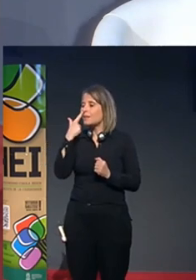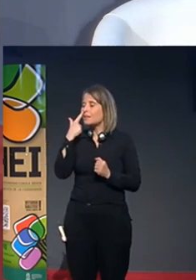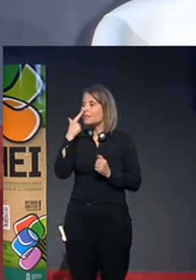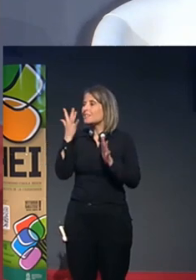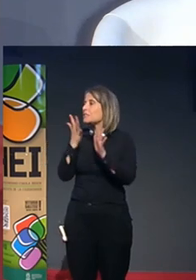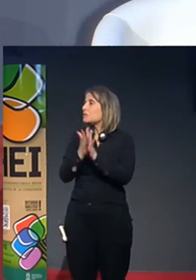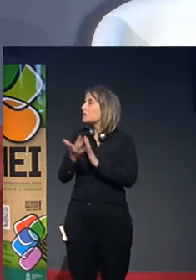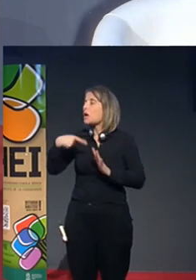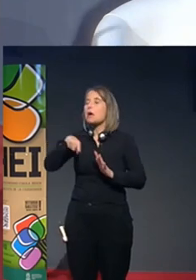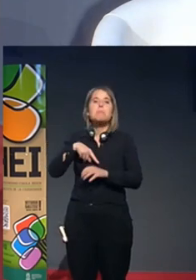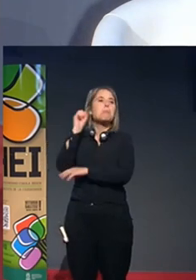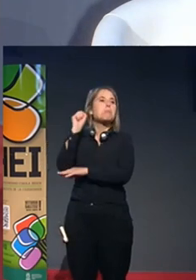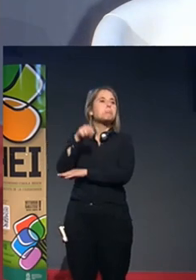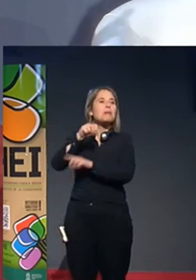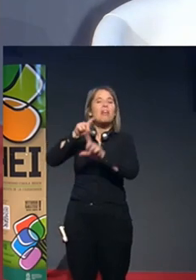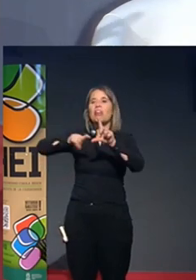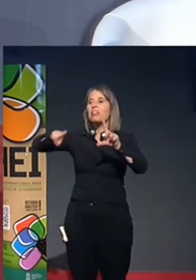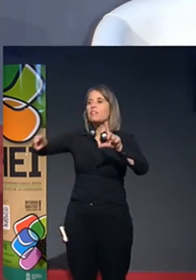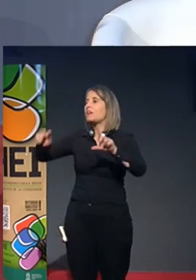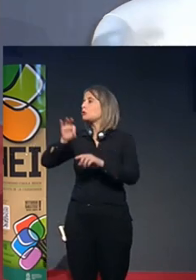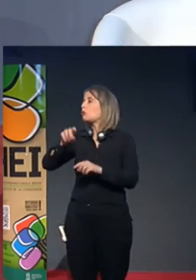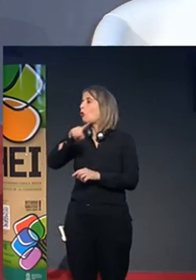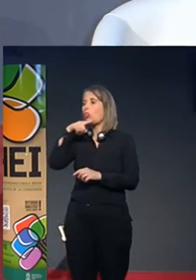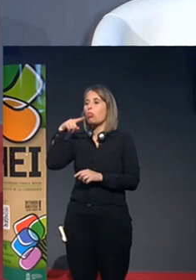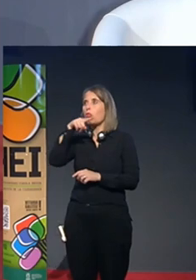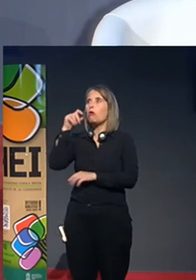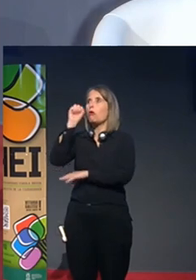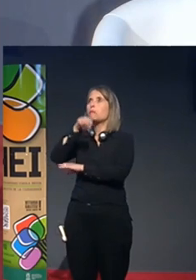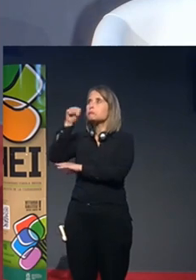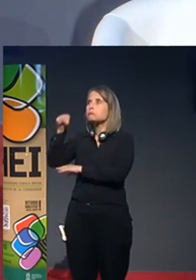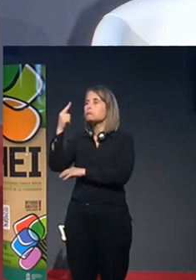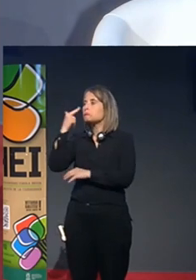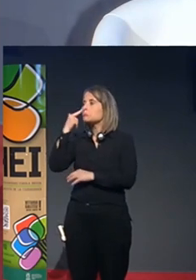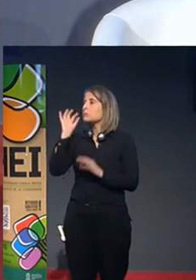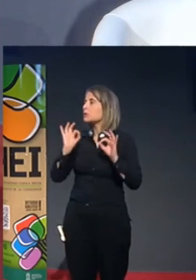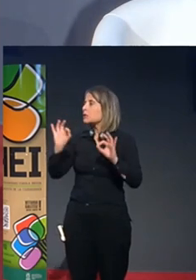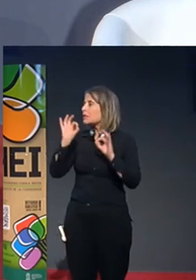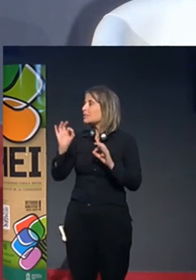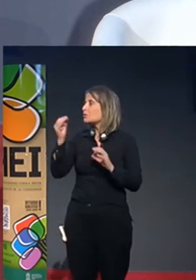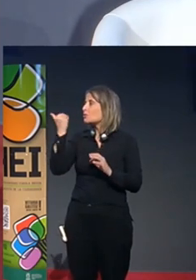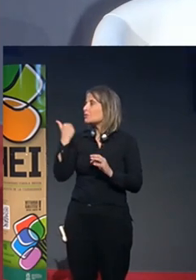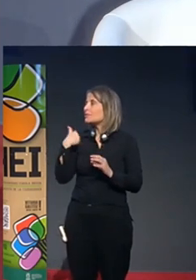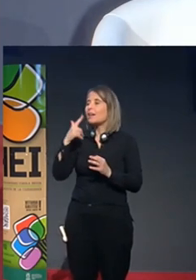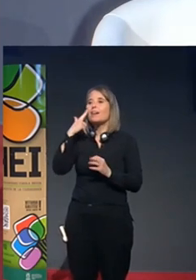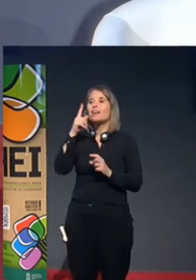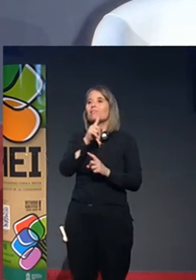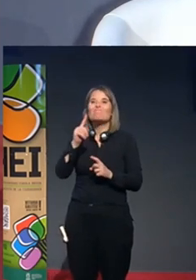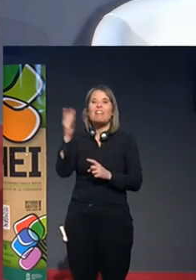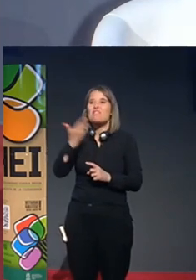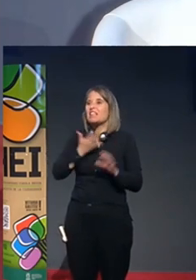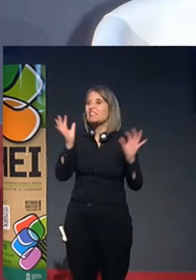inmunizados a las cifras o al dolor hemos recibido tantas veces cifras de este estilo que ya no nos tocan el